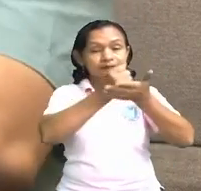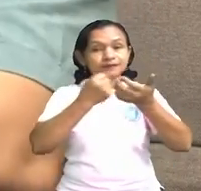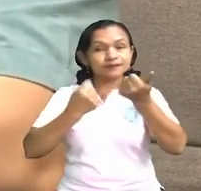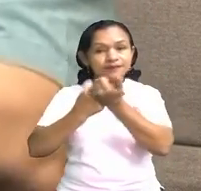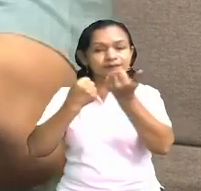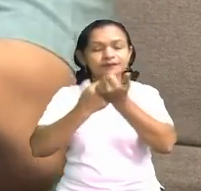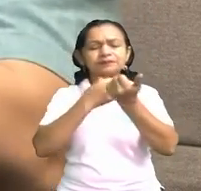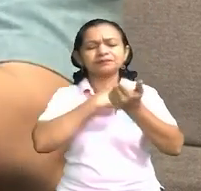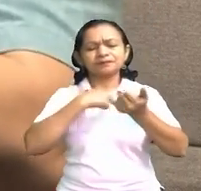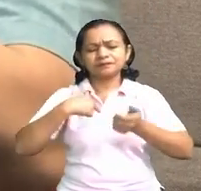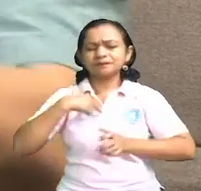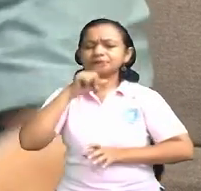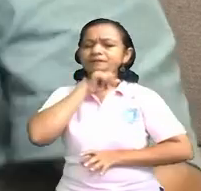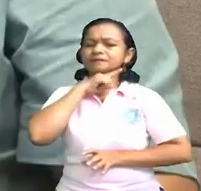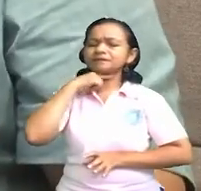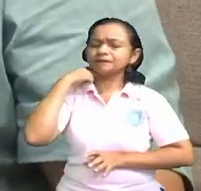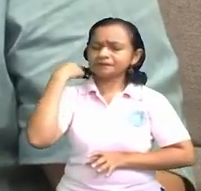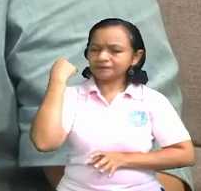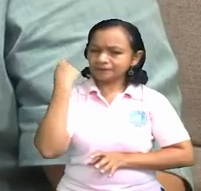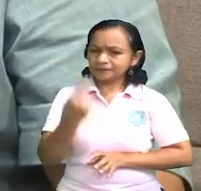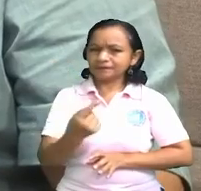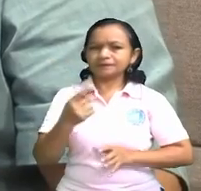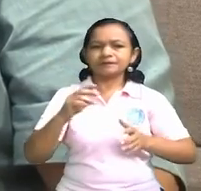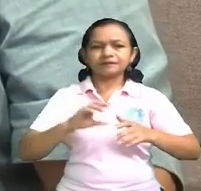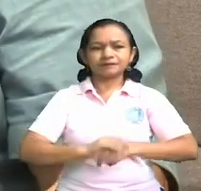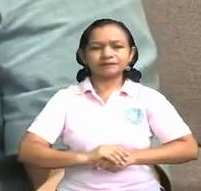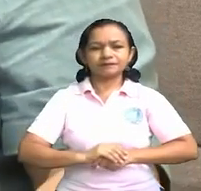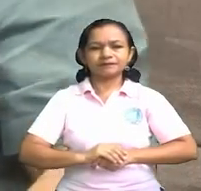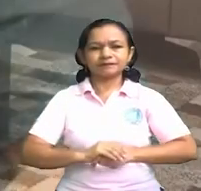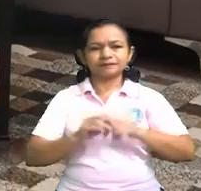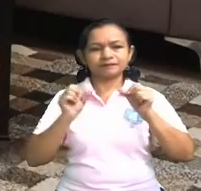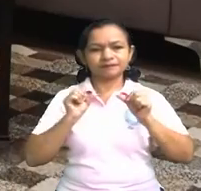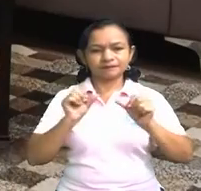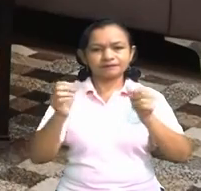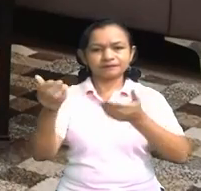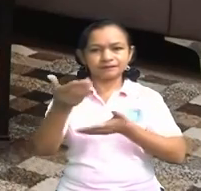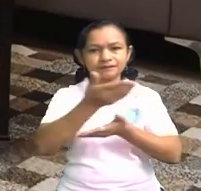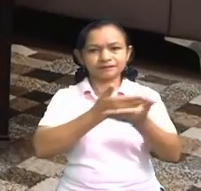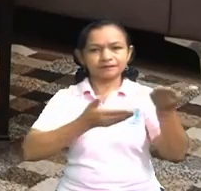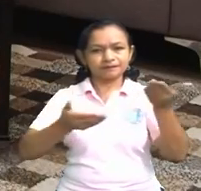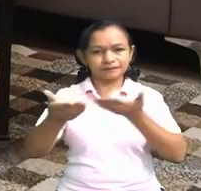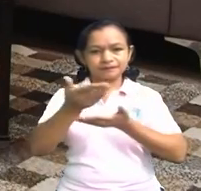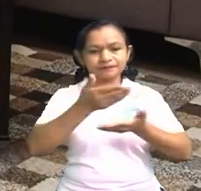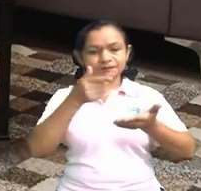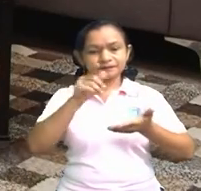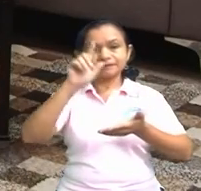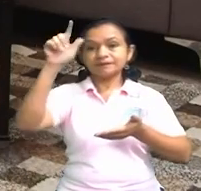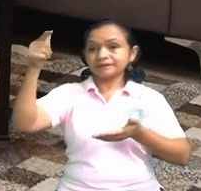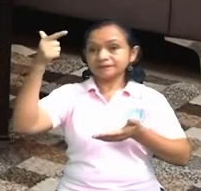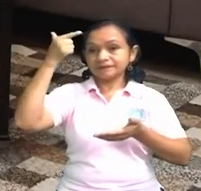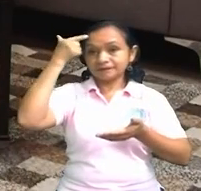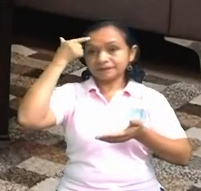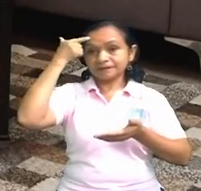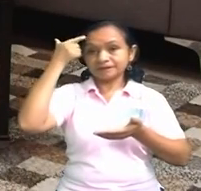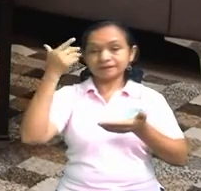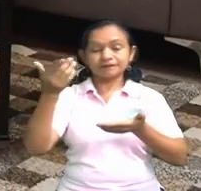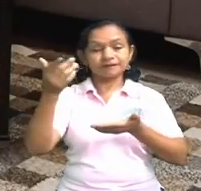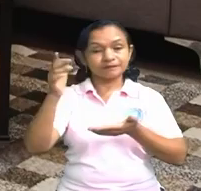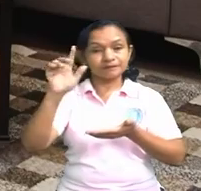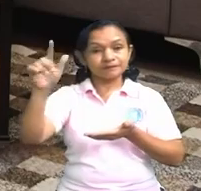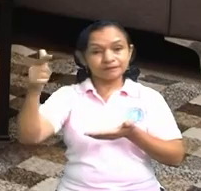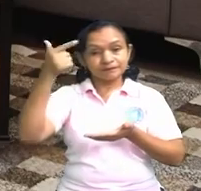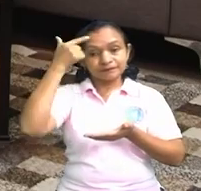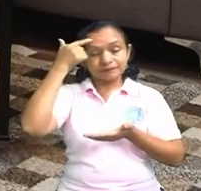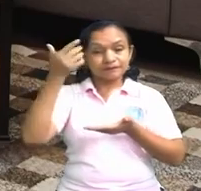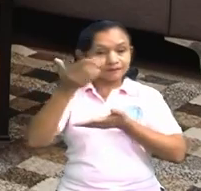se materializa de manera real. Y así es también la confianza que y la confianza en nuestro gobierno. Y la